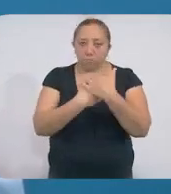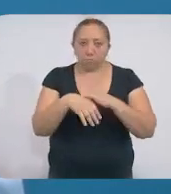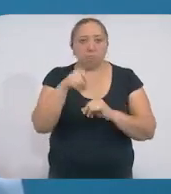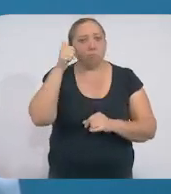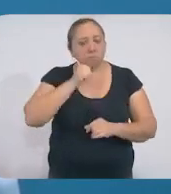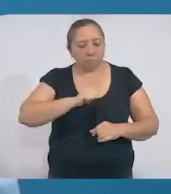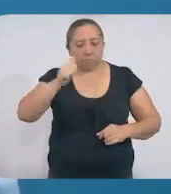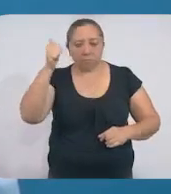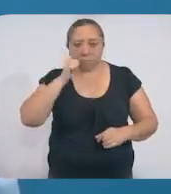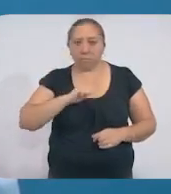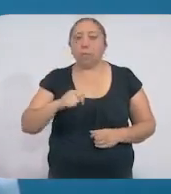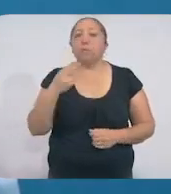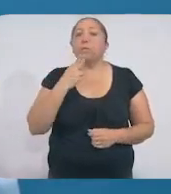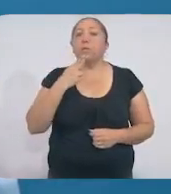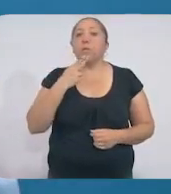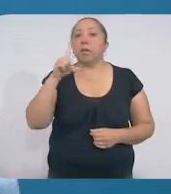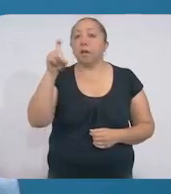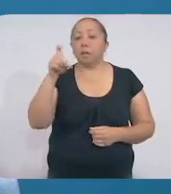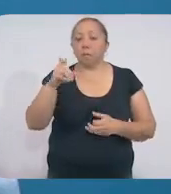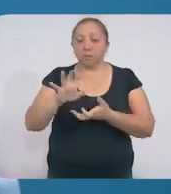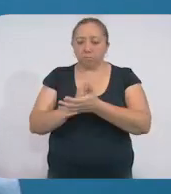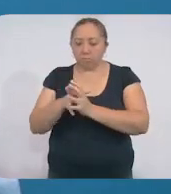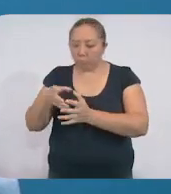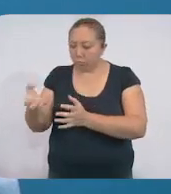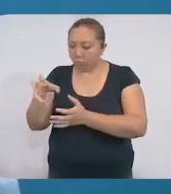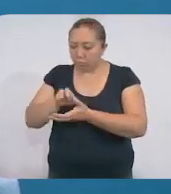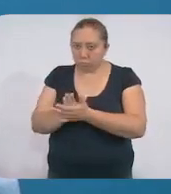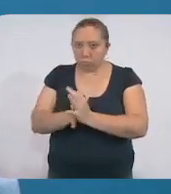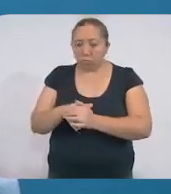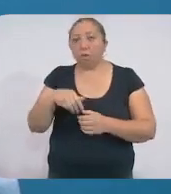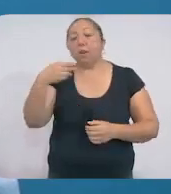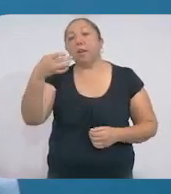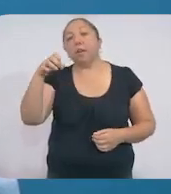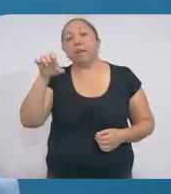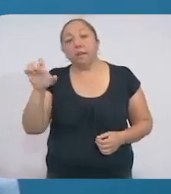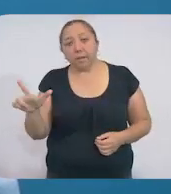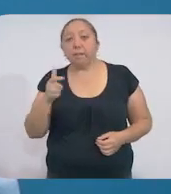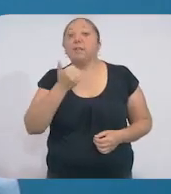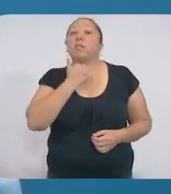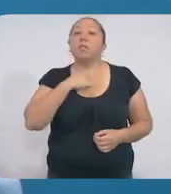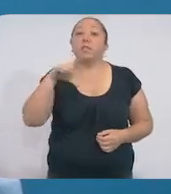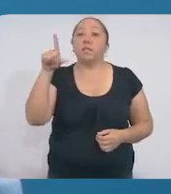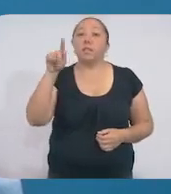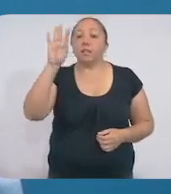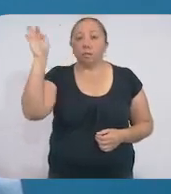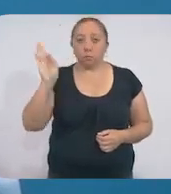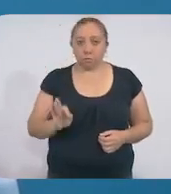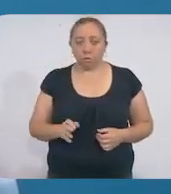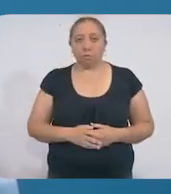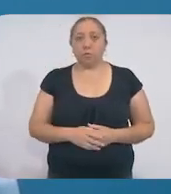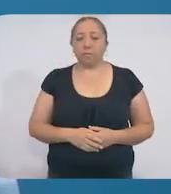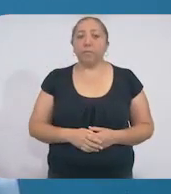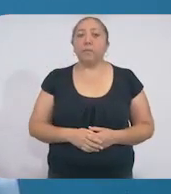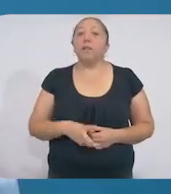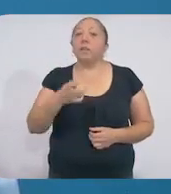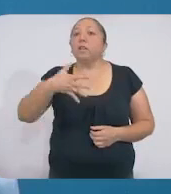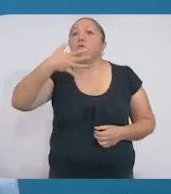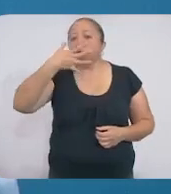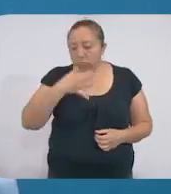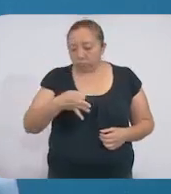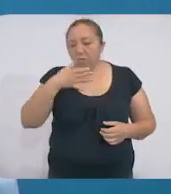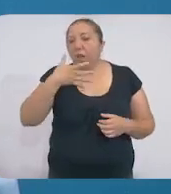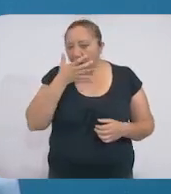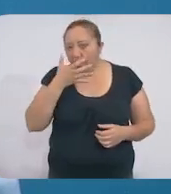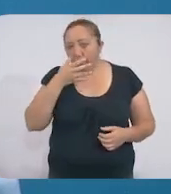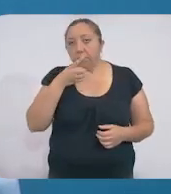las manos frecuentemente utilizando agua y jabón o soluciones a base de alcohol gel al 70%. Al estornudar